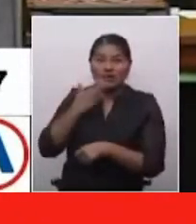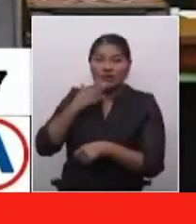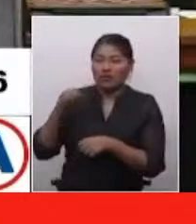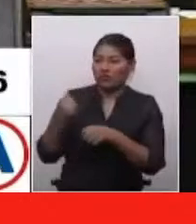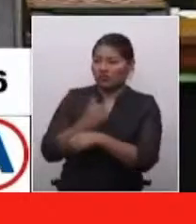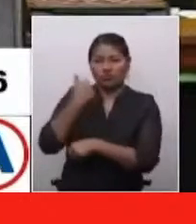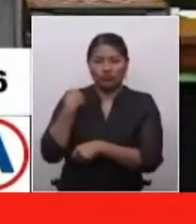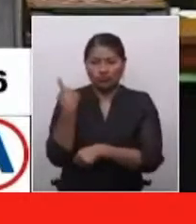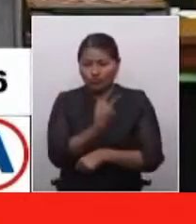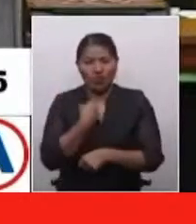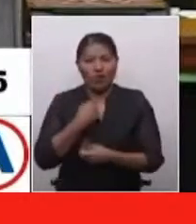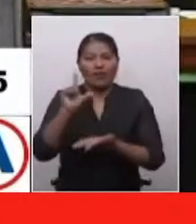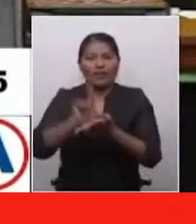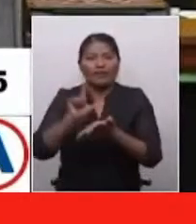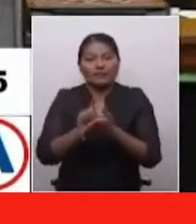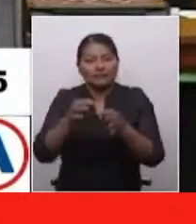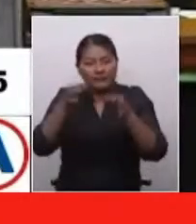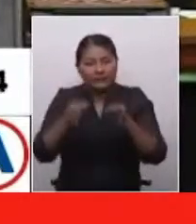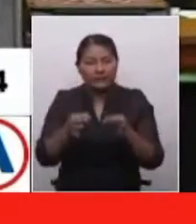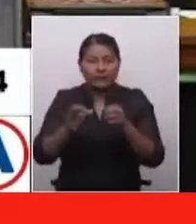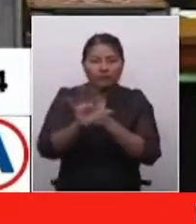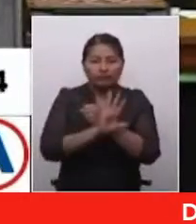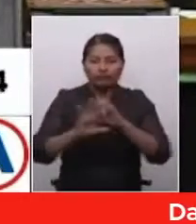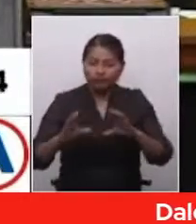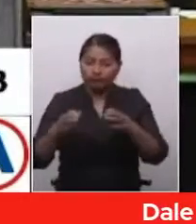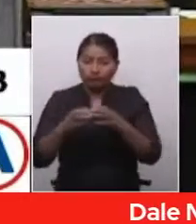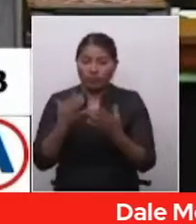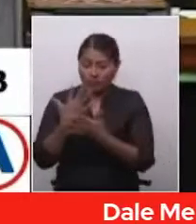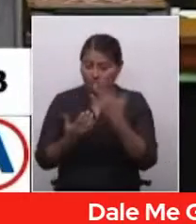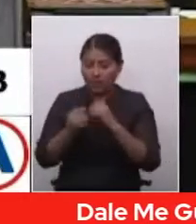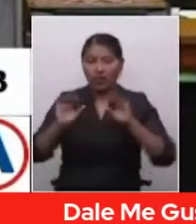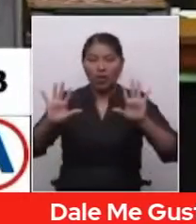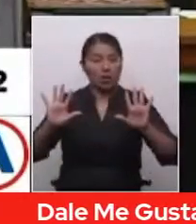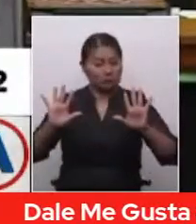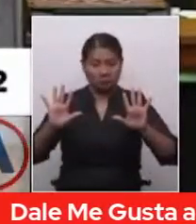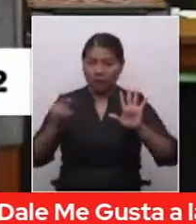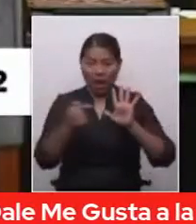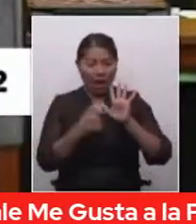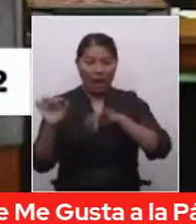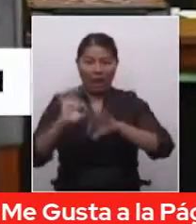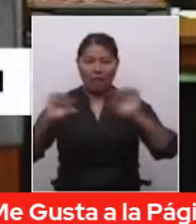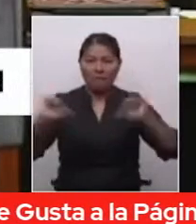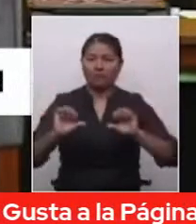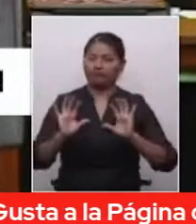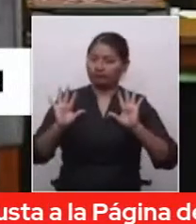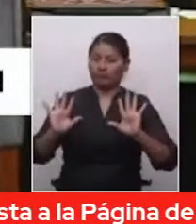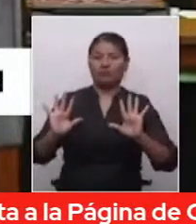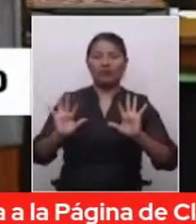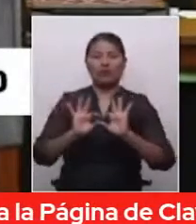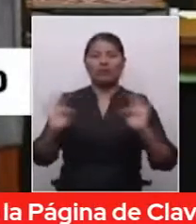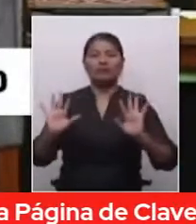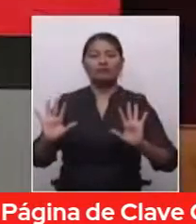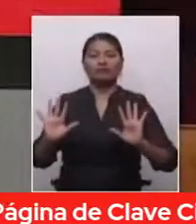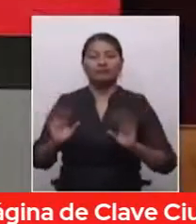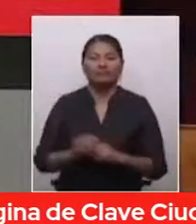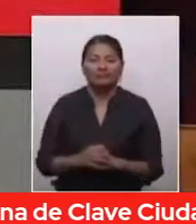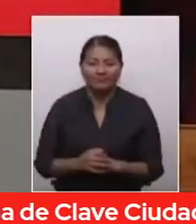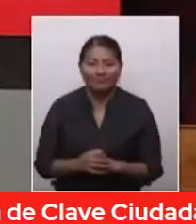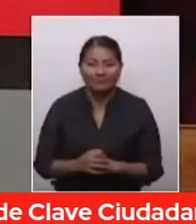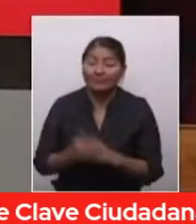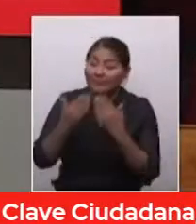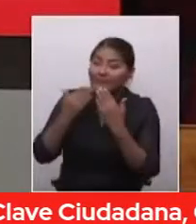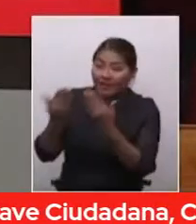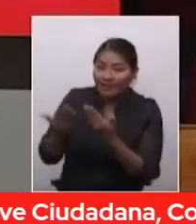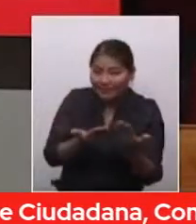nosotros, Lima estará en buenas manos, porque mis manos están limpias, no están acusadas de la corrupción. Muchísimas gracias. Gracias a usted, candidato